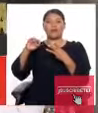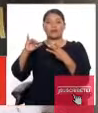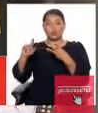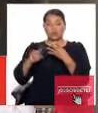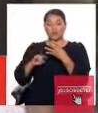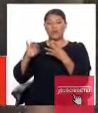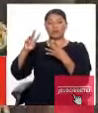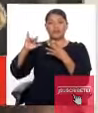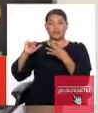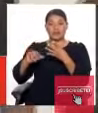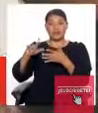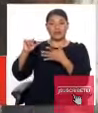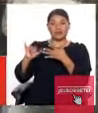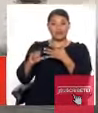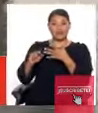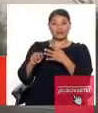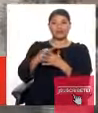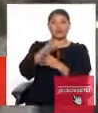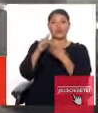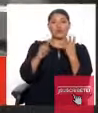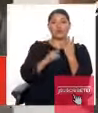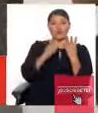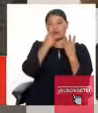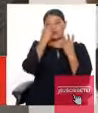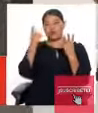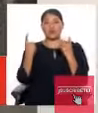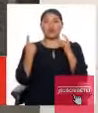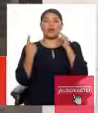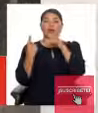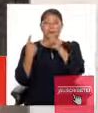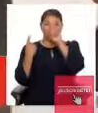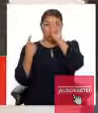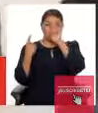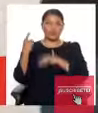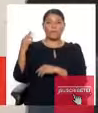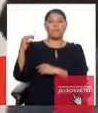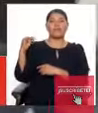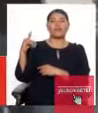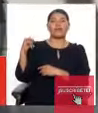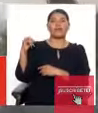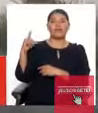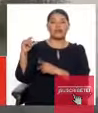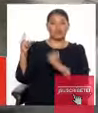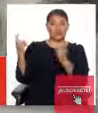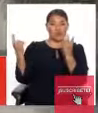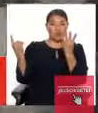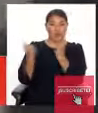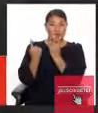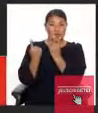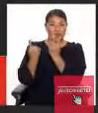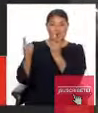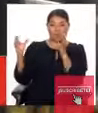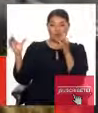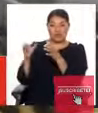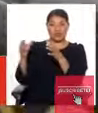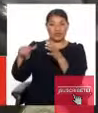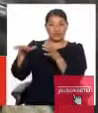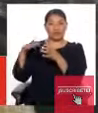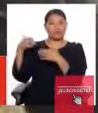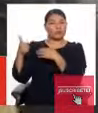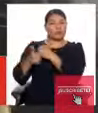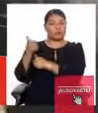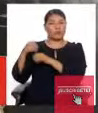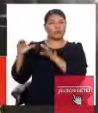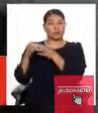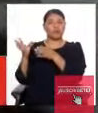Breilos fueron detenidos junto al peruano Miguel Ángel Cuestas. Según reveló la policía, eran parte, además, del peligroso